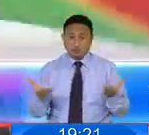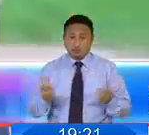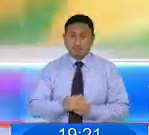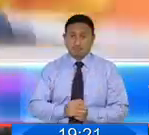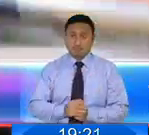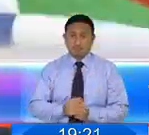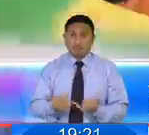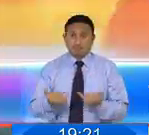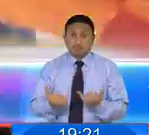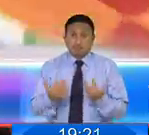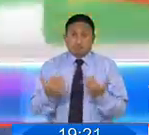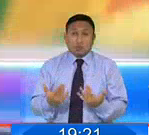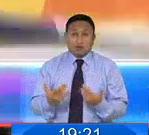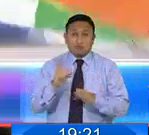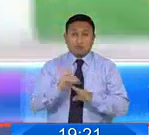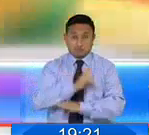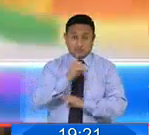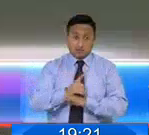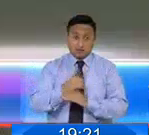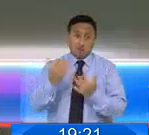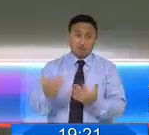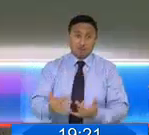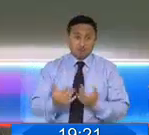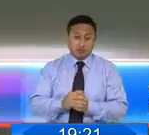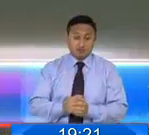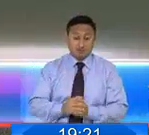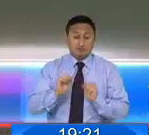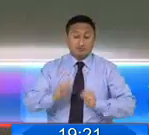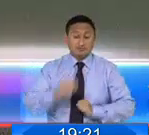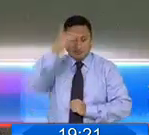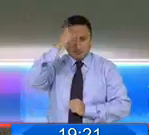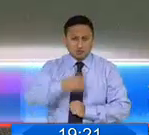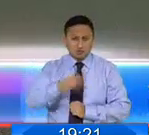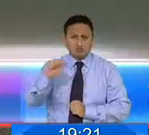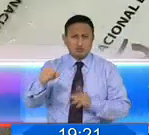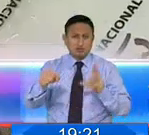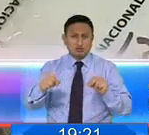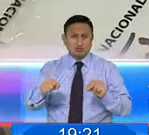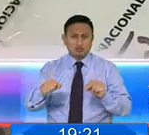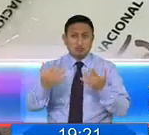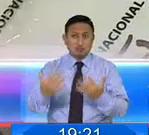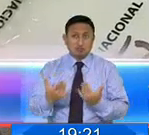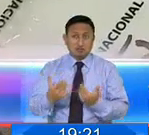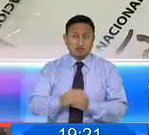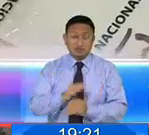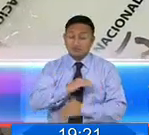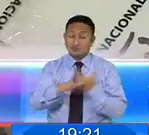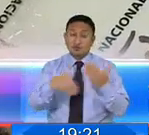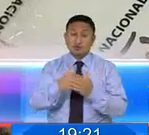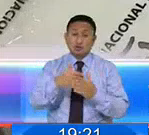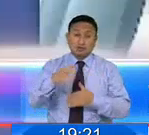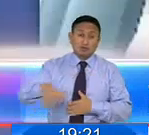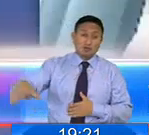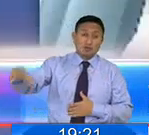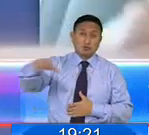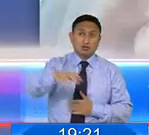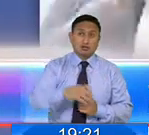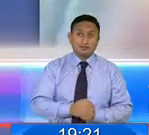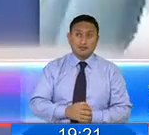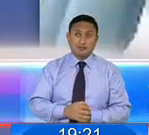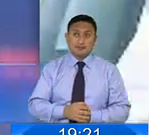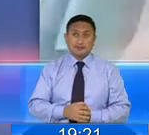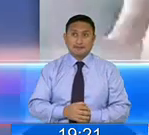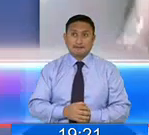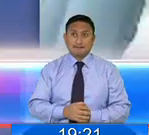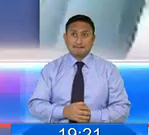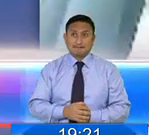Ahora hay expectativa de la dirigencia indígena sobre el alcance de la revisión de actas que esperan sea en todas las provincias. Si las inconsistencias están a